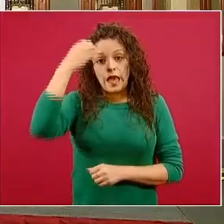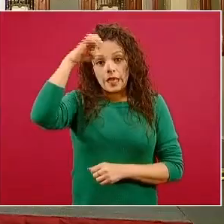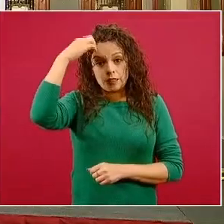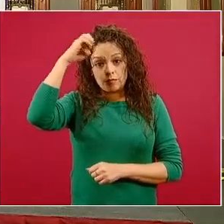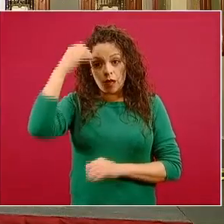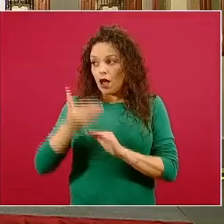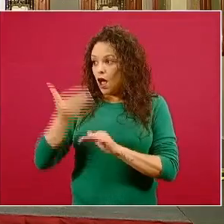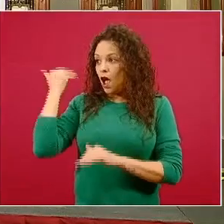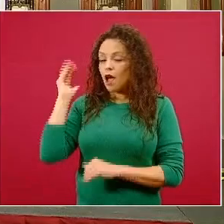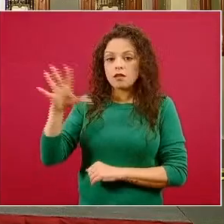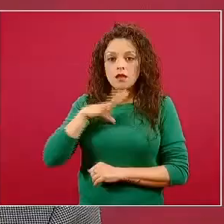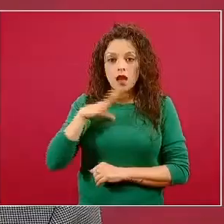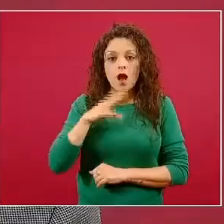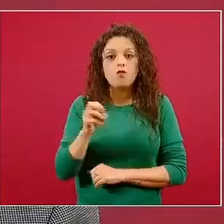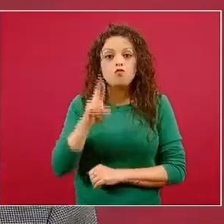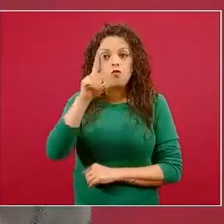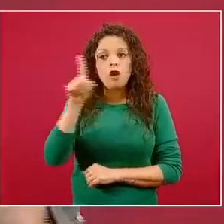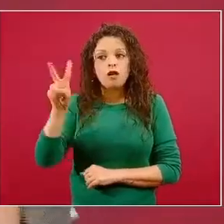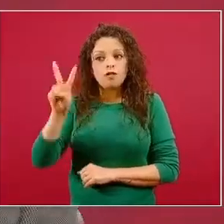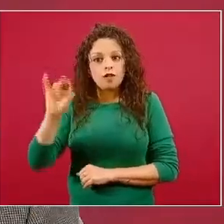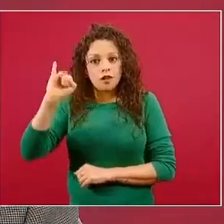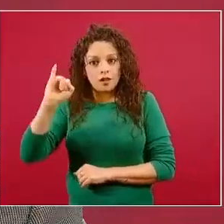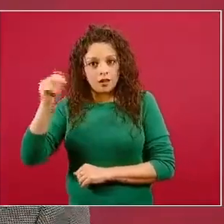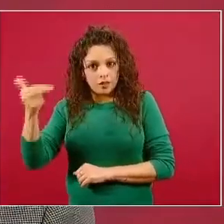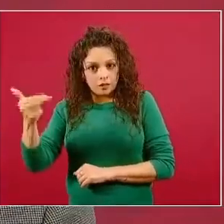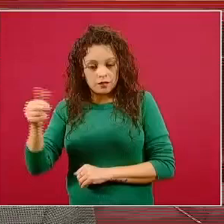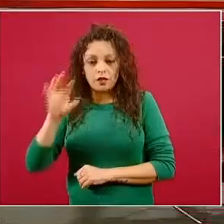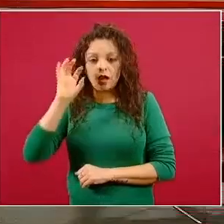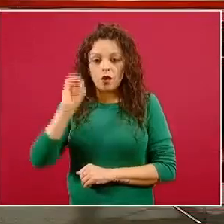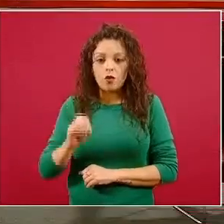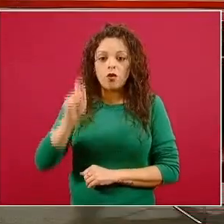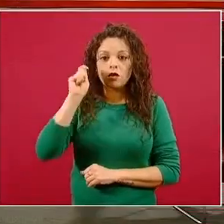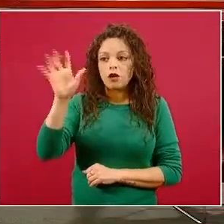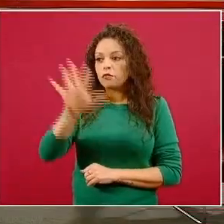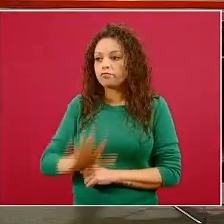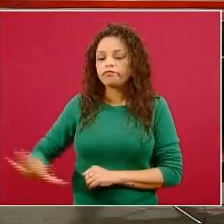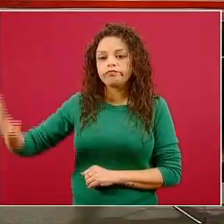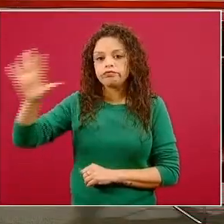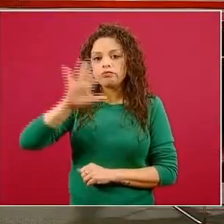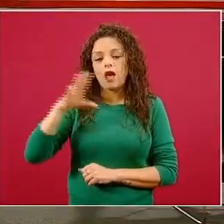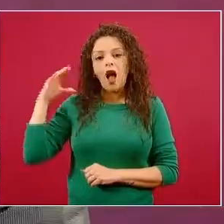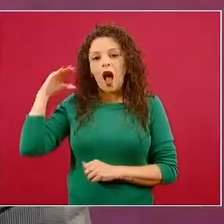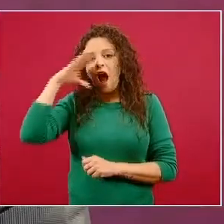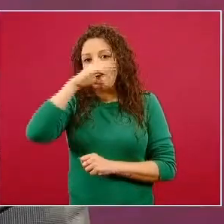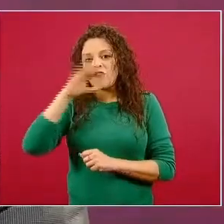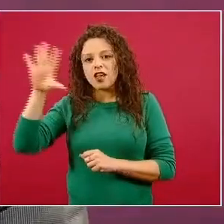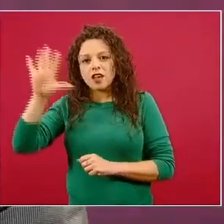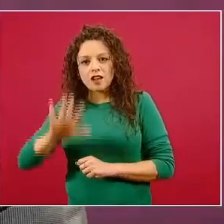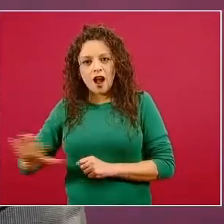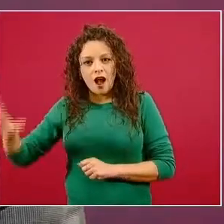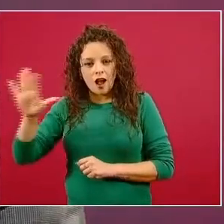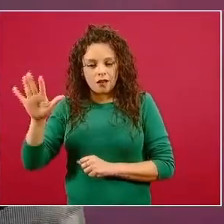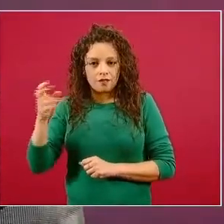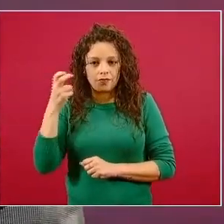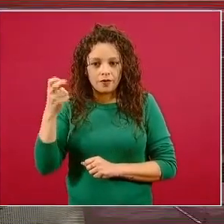y pensando en todo el continente africano, o particularmente la zona por el sur de la región de